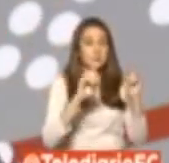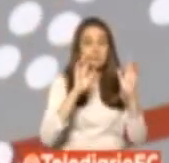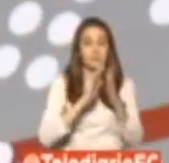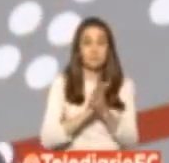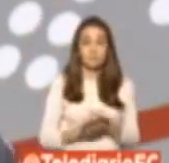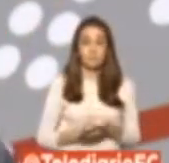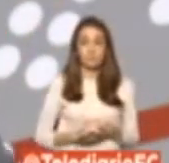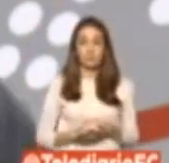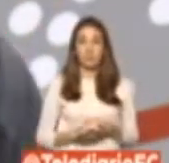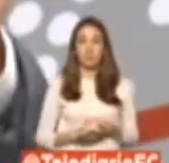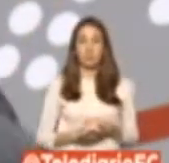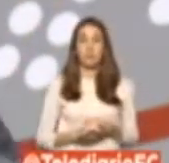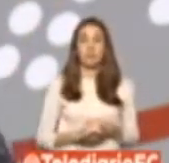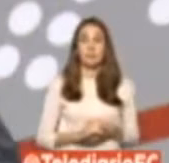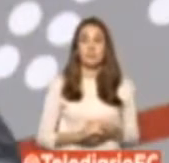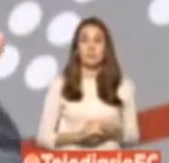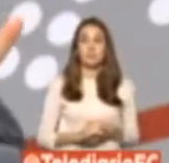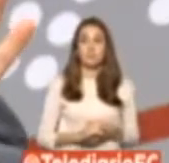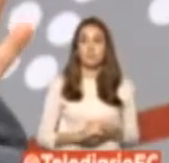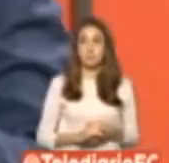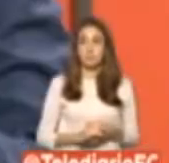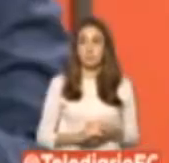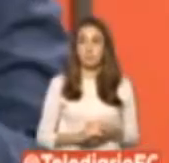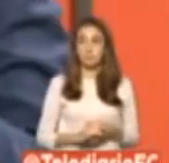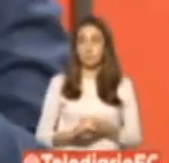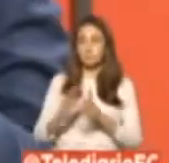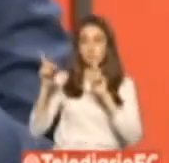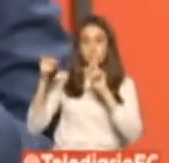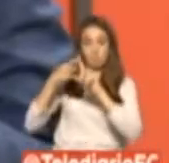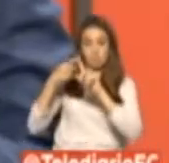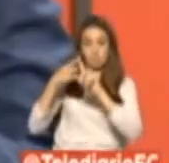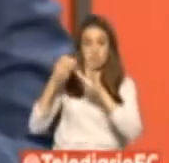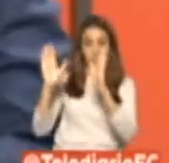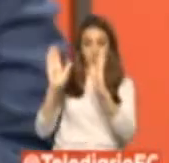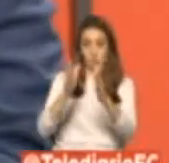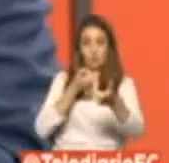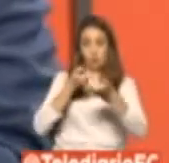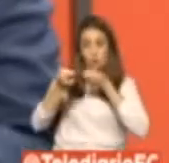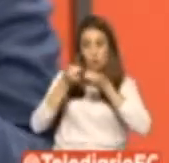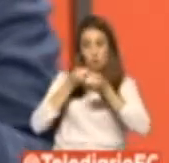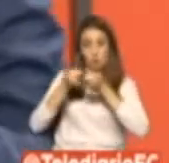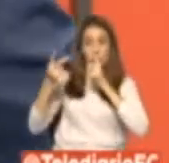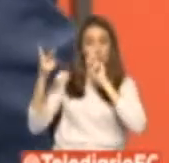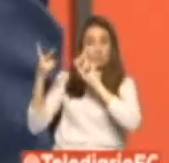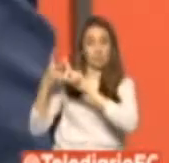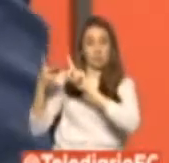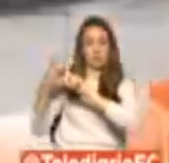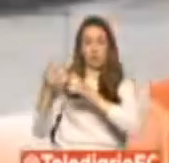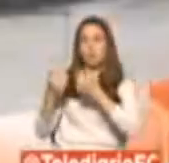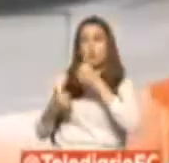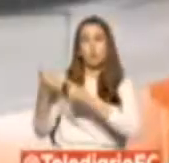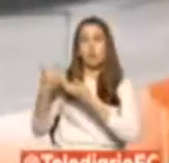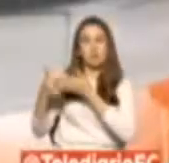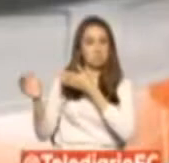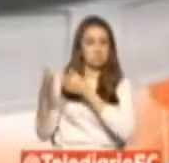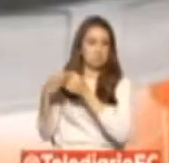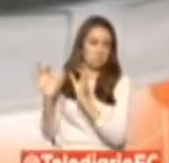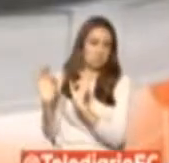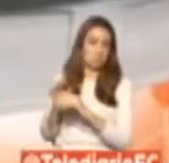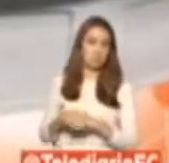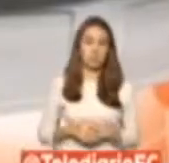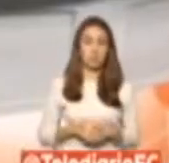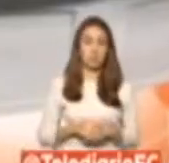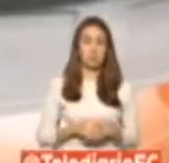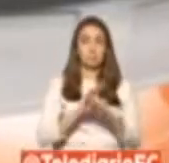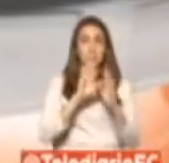es distinto. Respecto a la regla, en un ámbito hay mucho control, en el otro, yo hay tantas apreciaciones. Yo diría